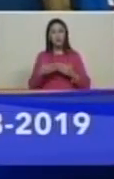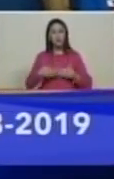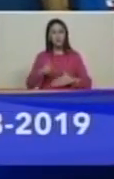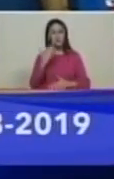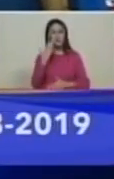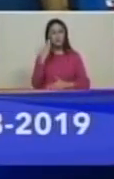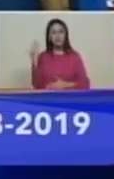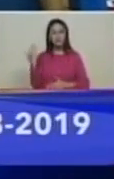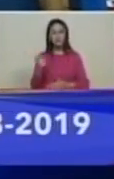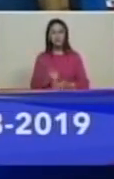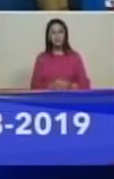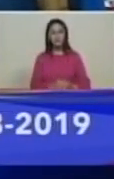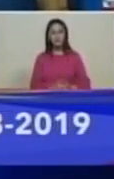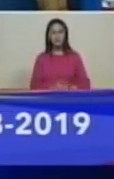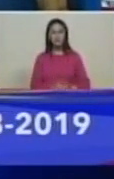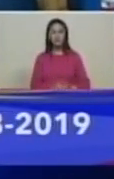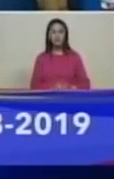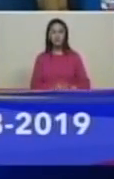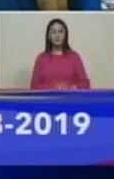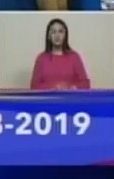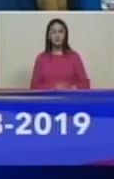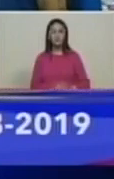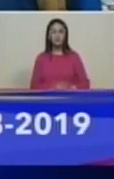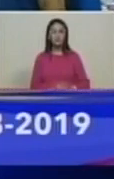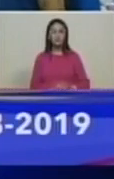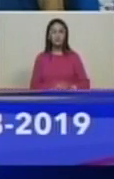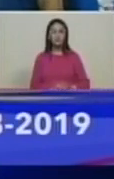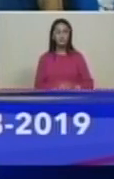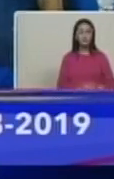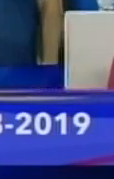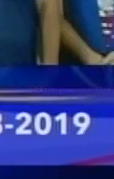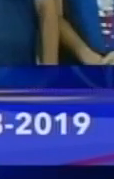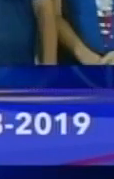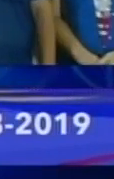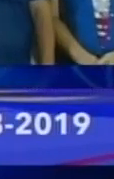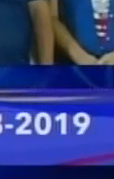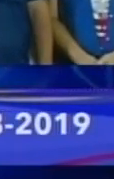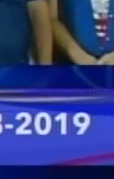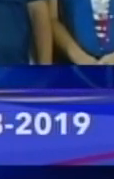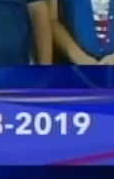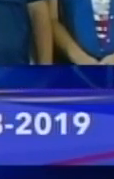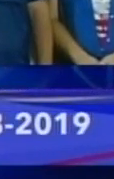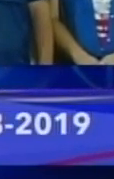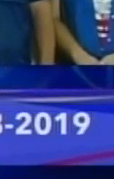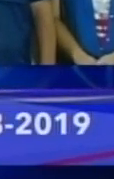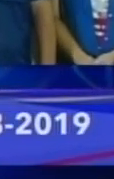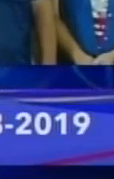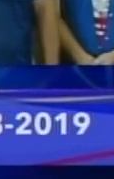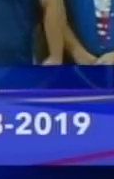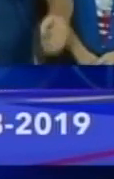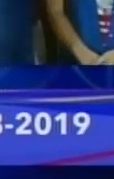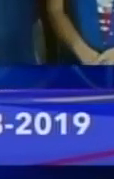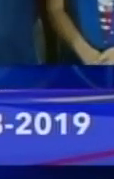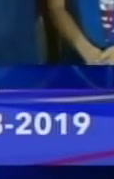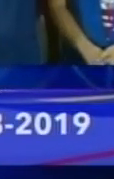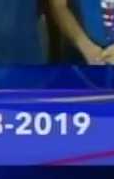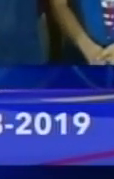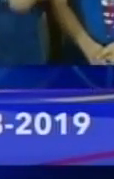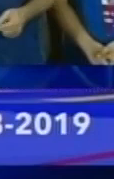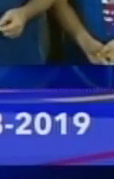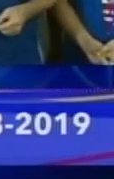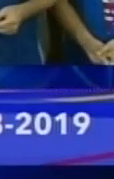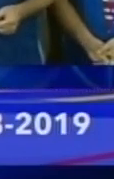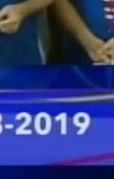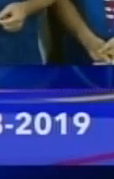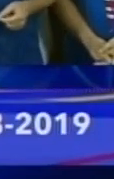gobernador. Agricultura estudiantil, el conuco estudiantil. Adelante, gobernador. Mi comandante,